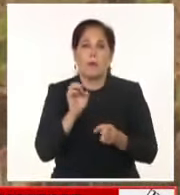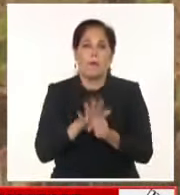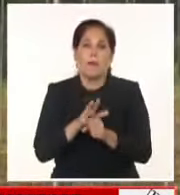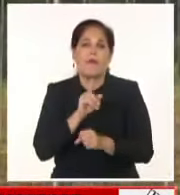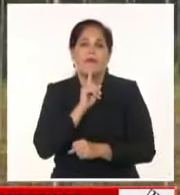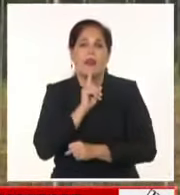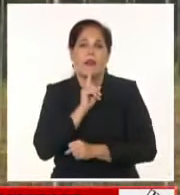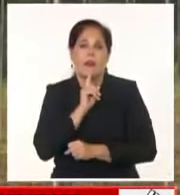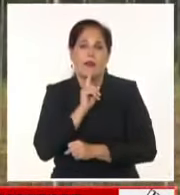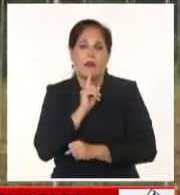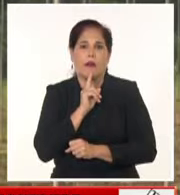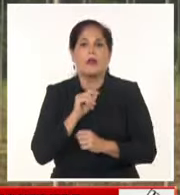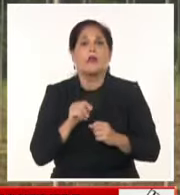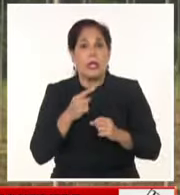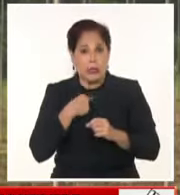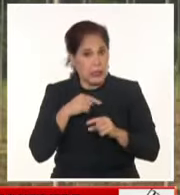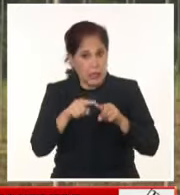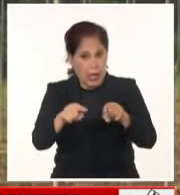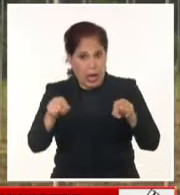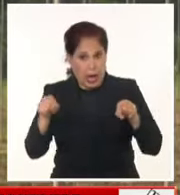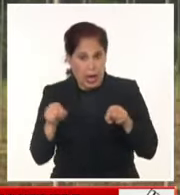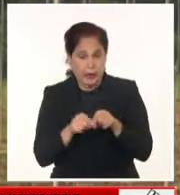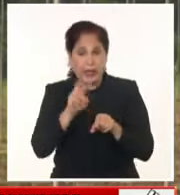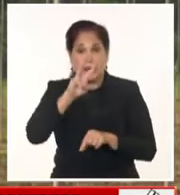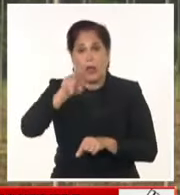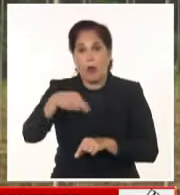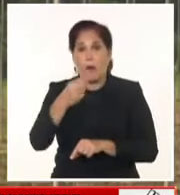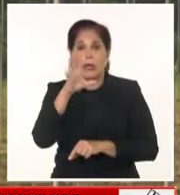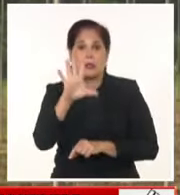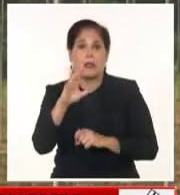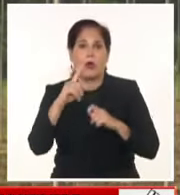nuestro semiprotegido iba a seguir siendo con los rendimientos de 3,5